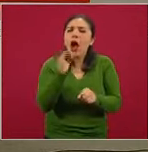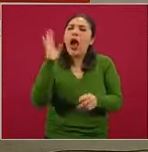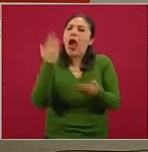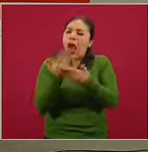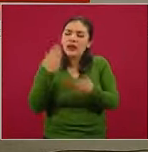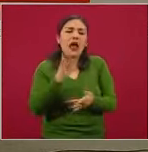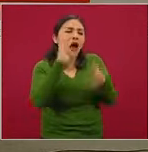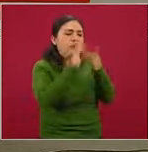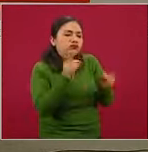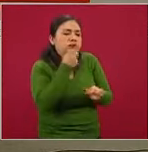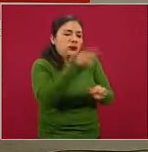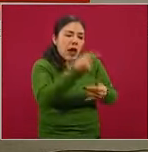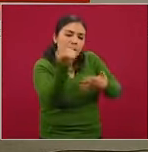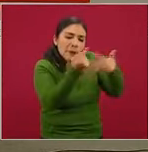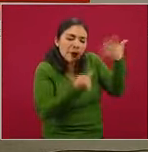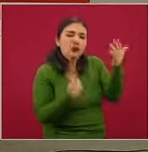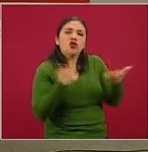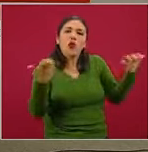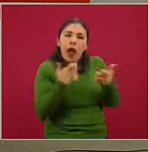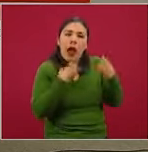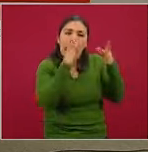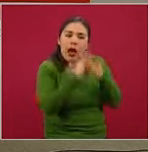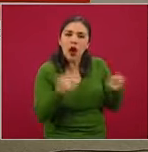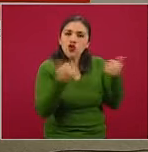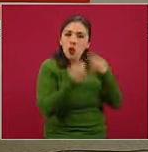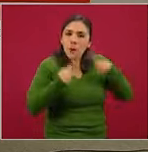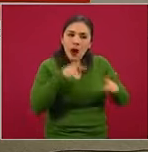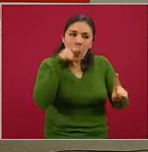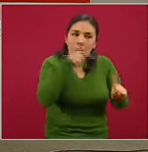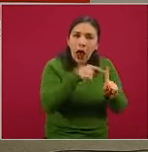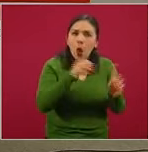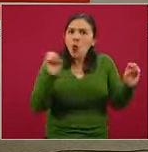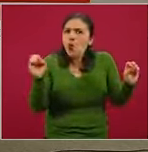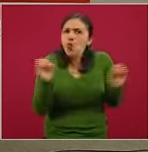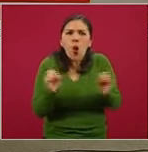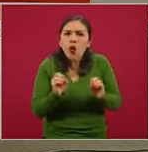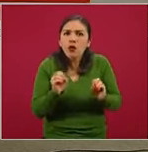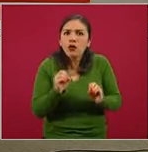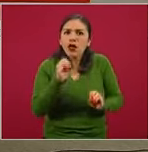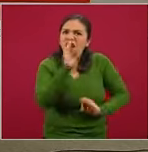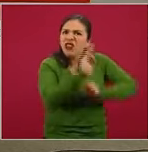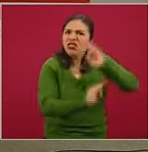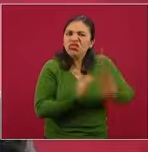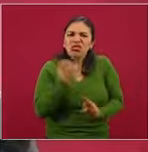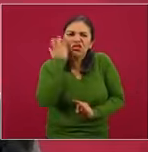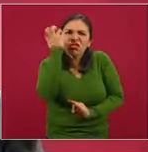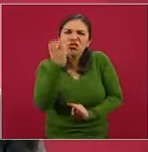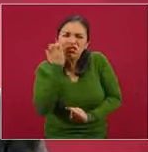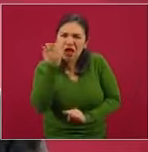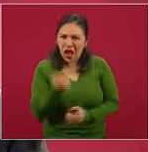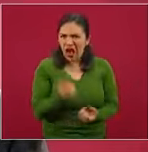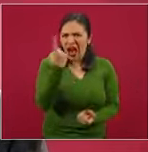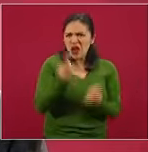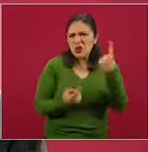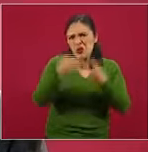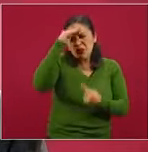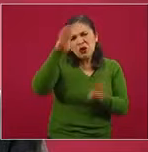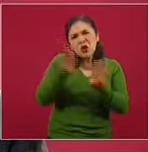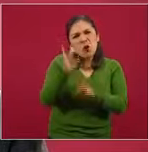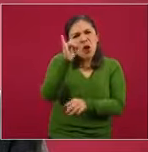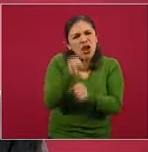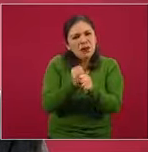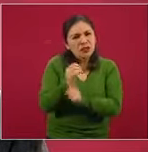informarles, diversos experimentos de carácter biológico, algunos justificados como